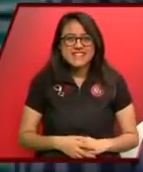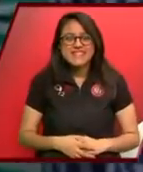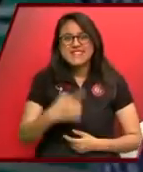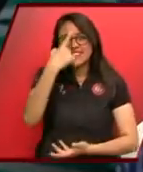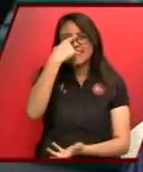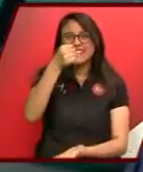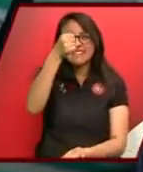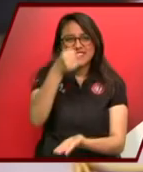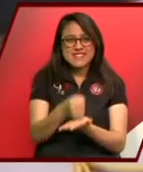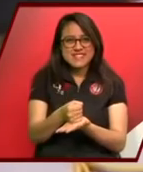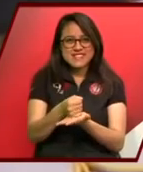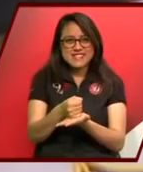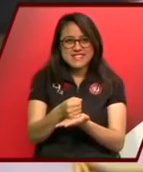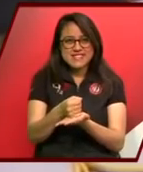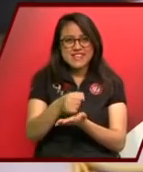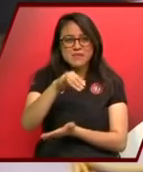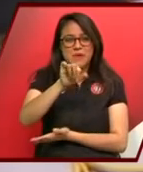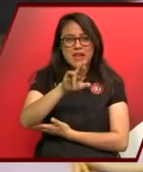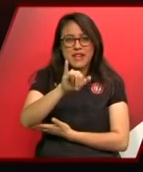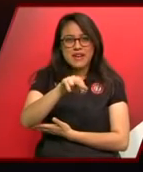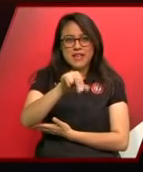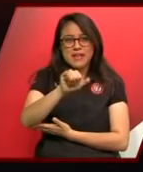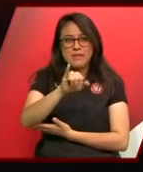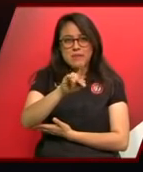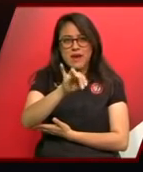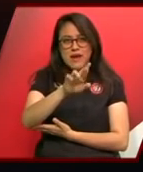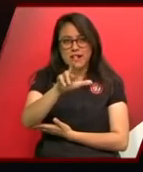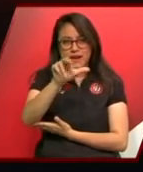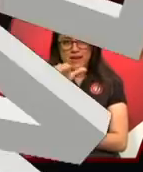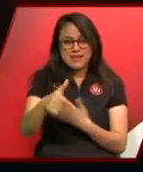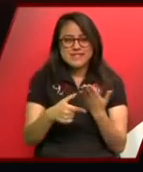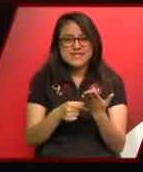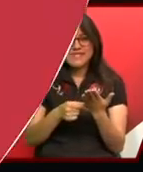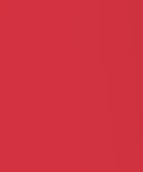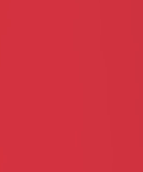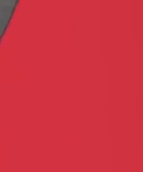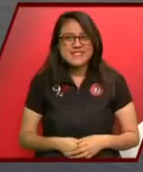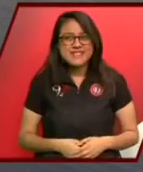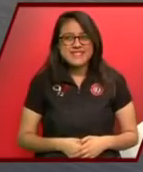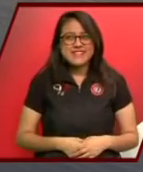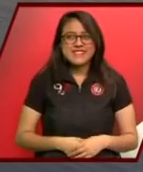Para quien corresponda, Mariana Iparrea.